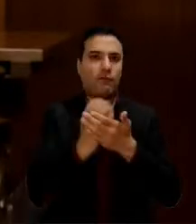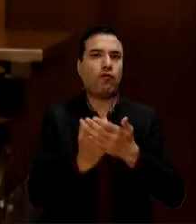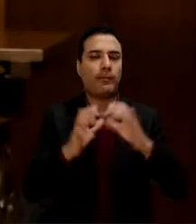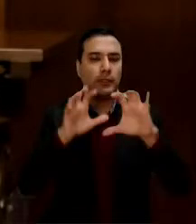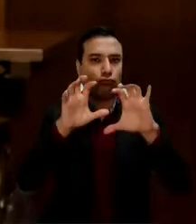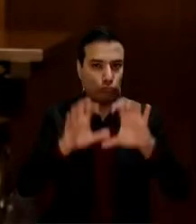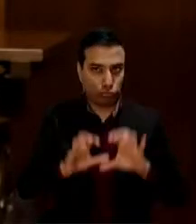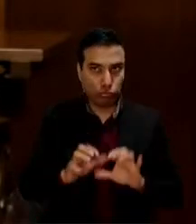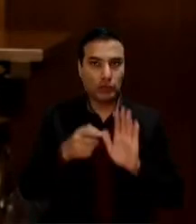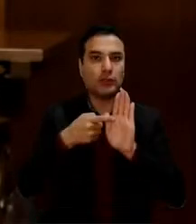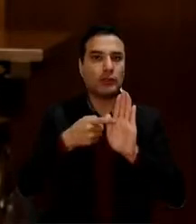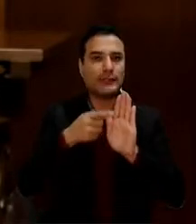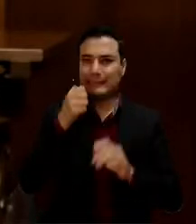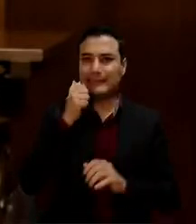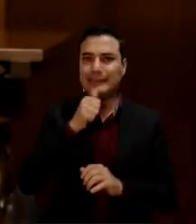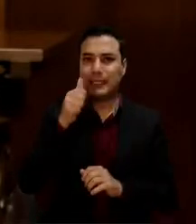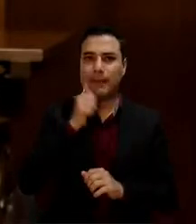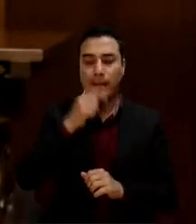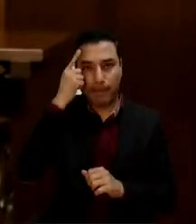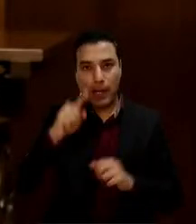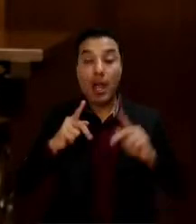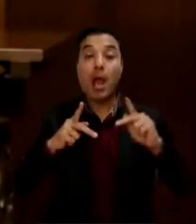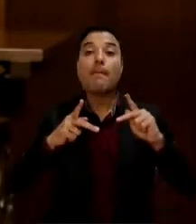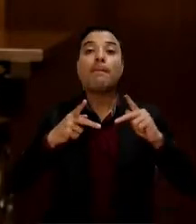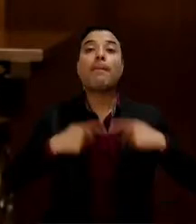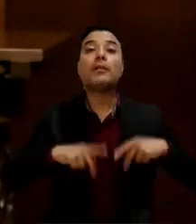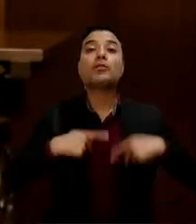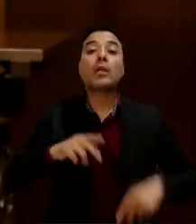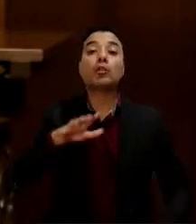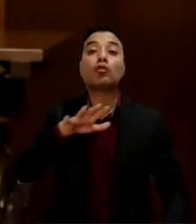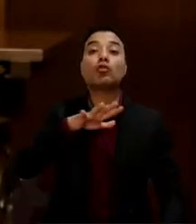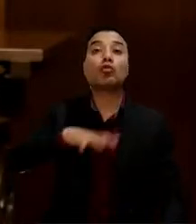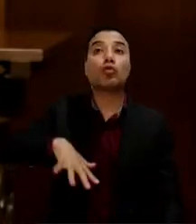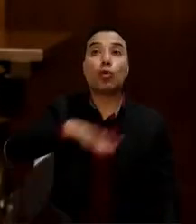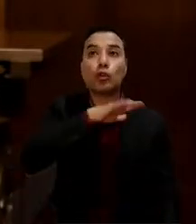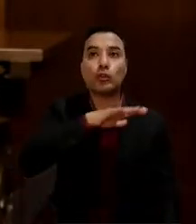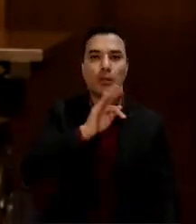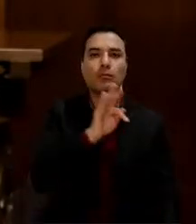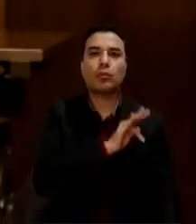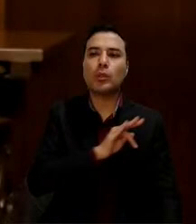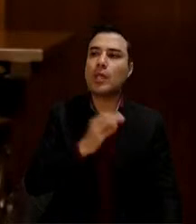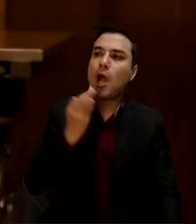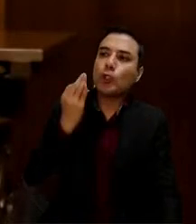puedan ejercer el control electoral sobre ellas y ellos.